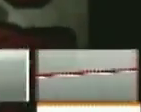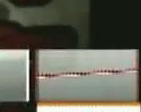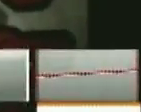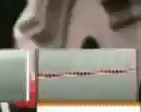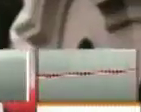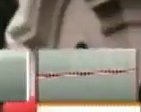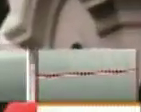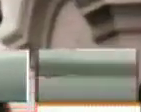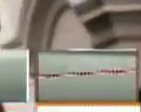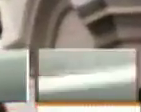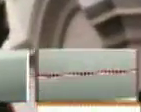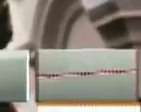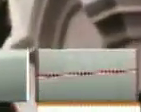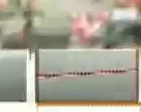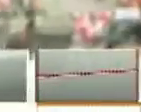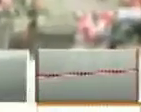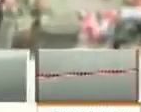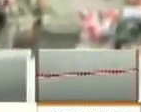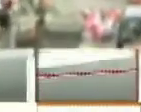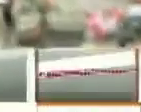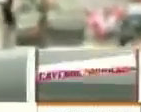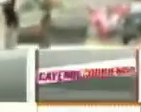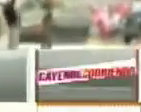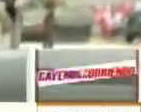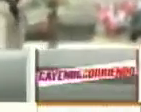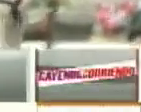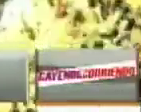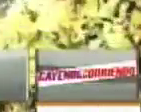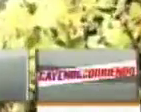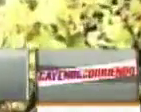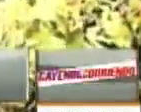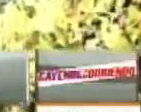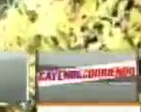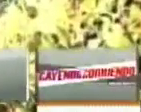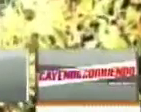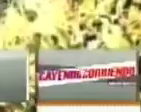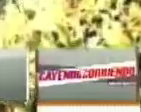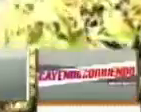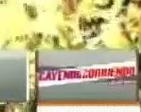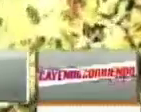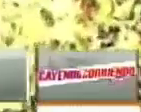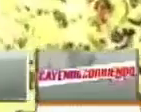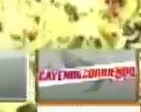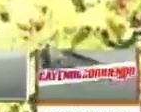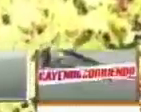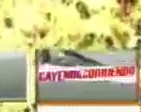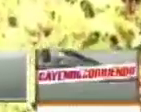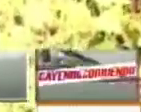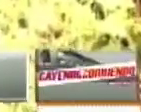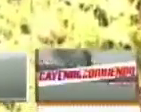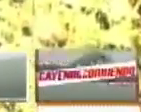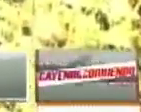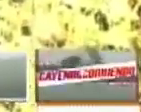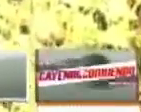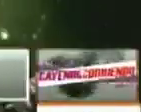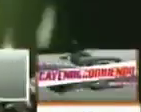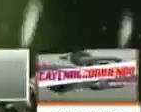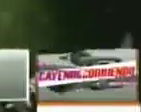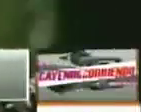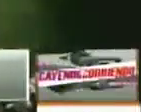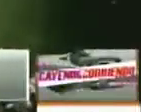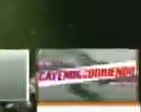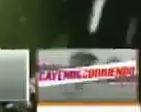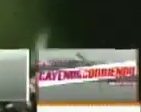Chávez. También somos el soldado, carne, cañón en la guerra, los campesinos sin campos que han trabajado la tierra, los que juntos son